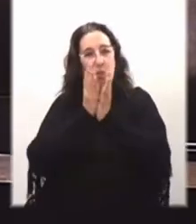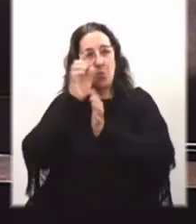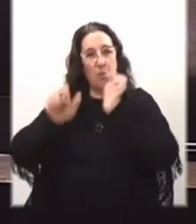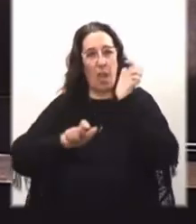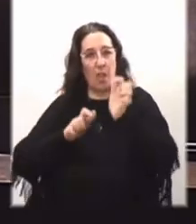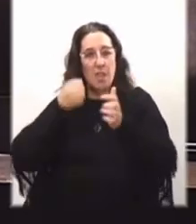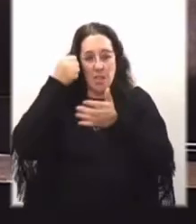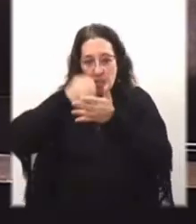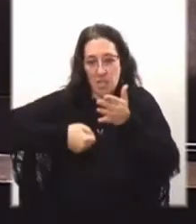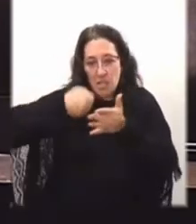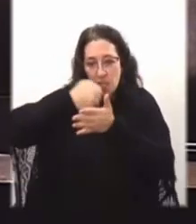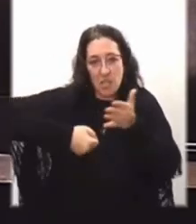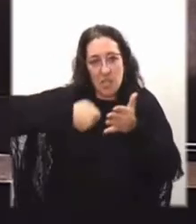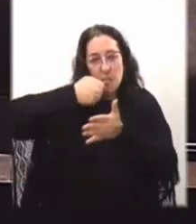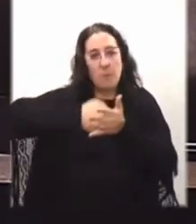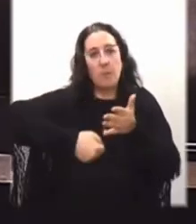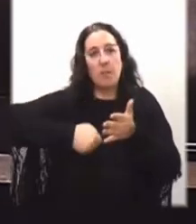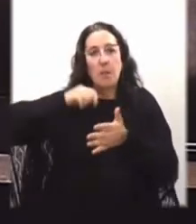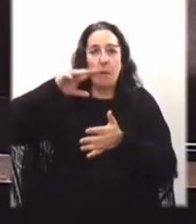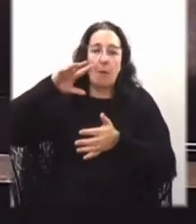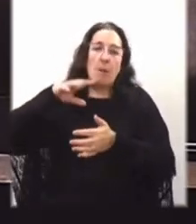Comunistas son